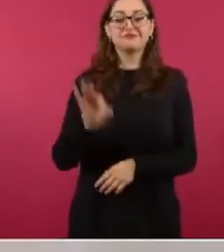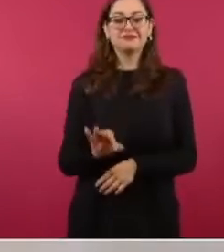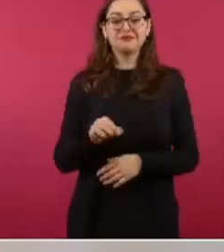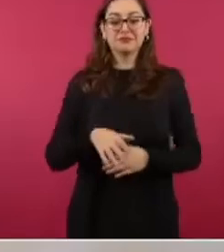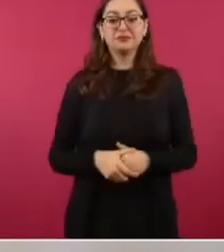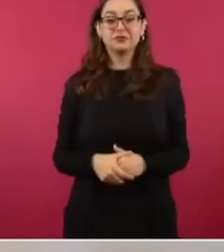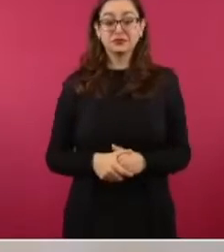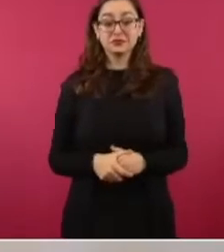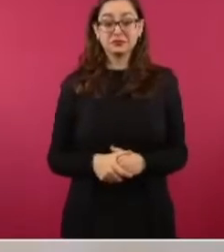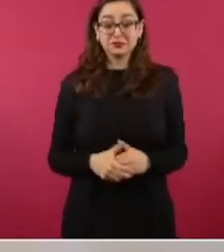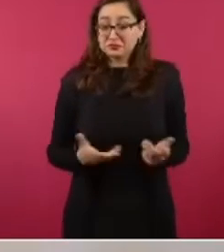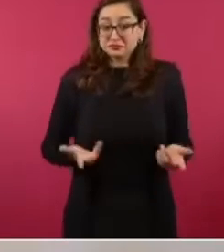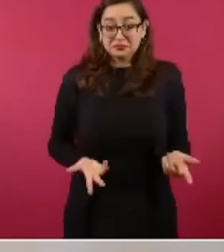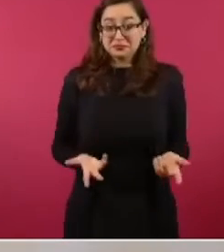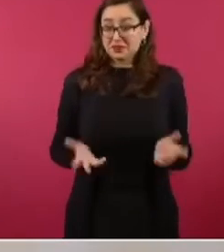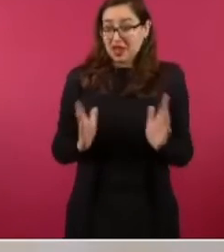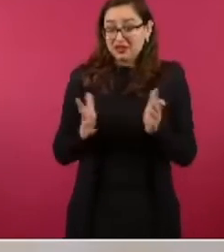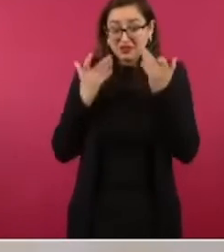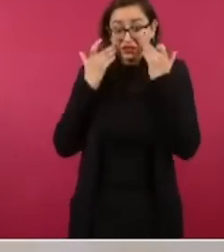esta